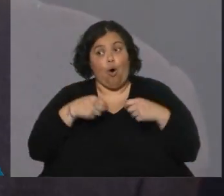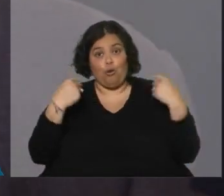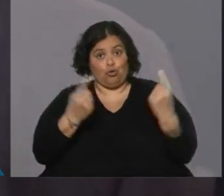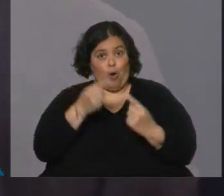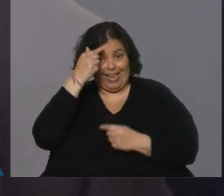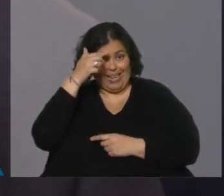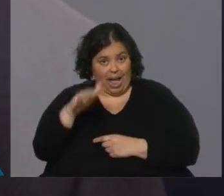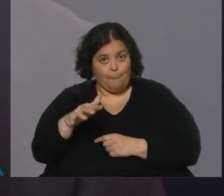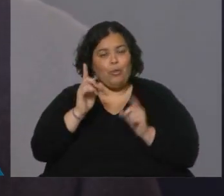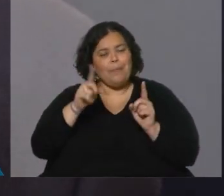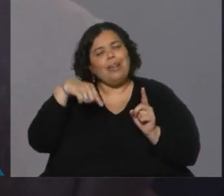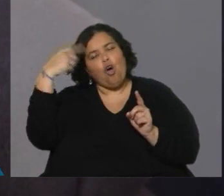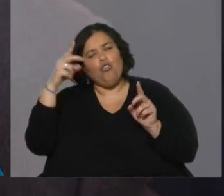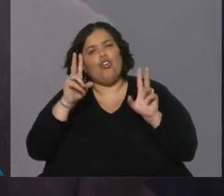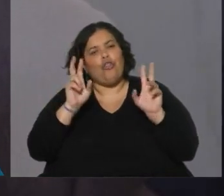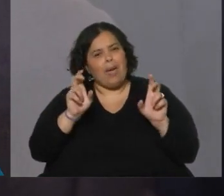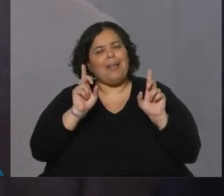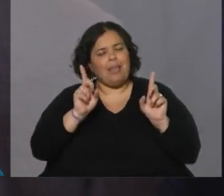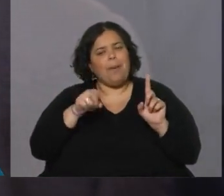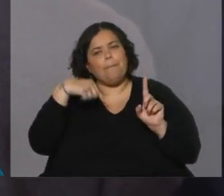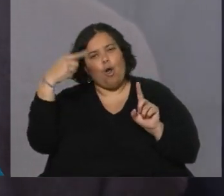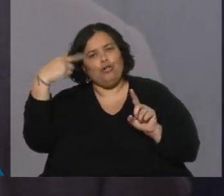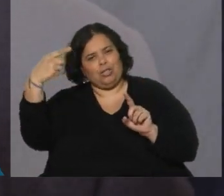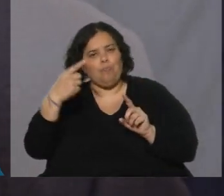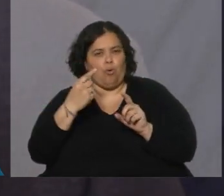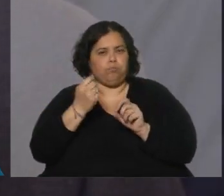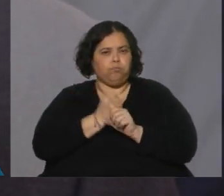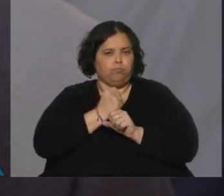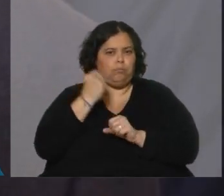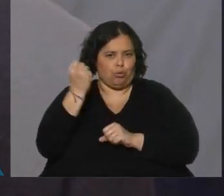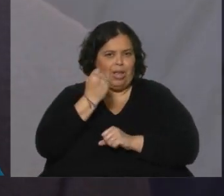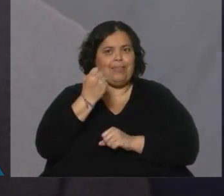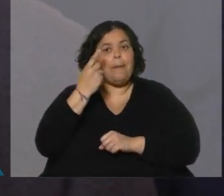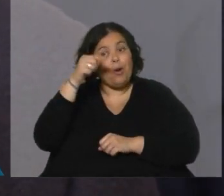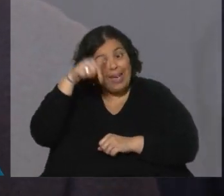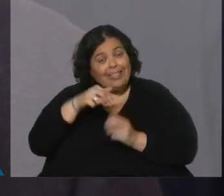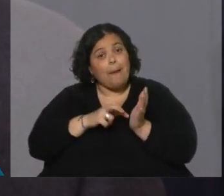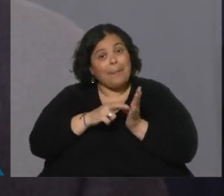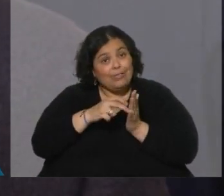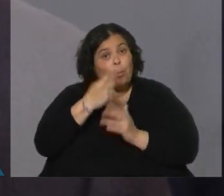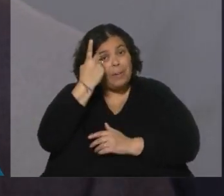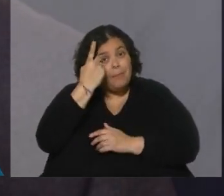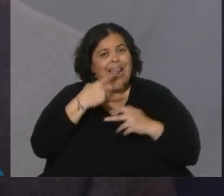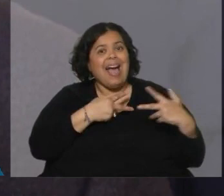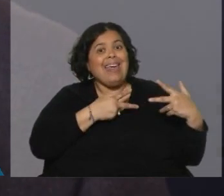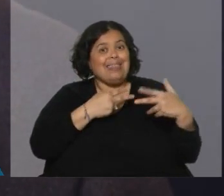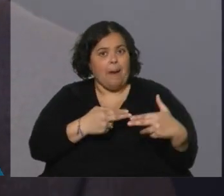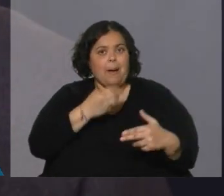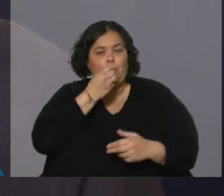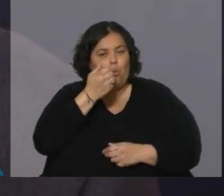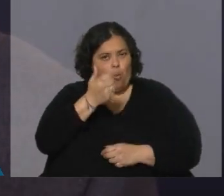para por delante con el banco importante también pero esto es una primera etapa este que nos llena de alegría Porque